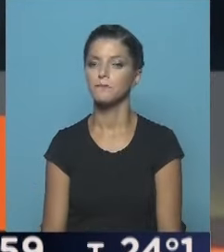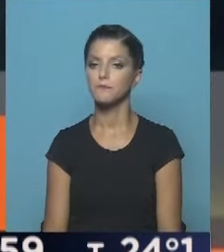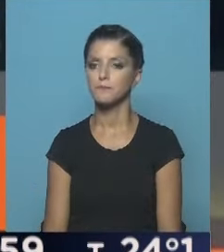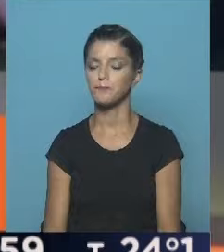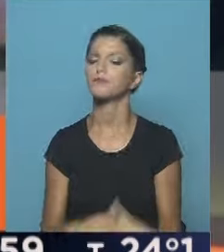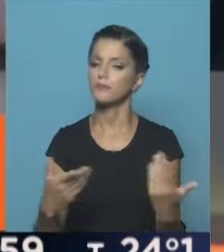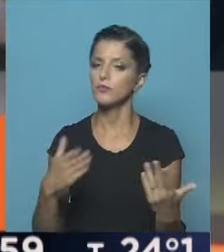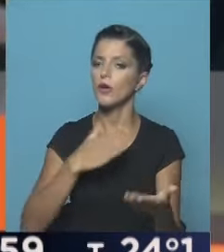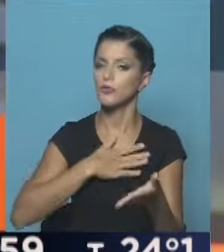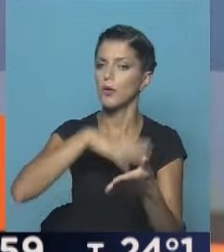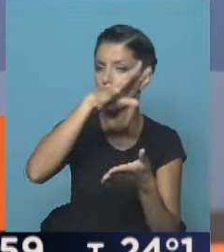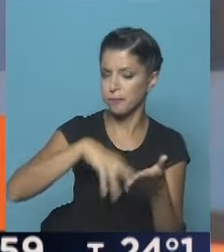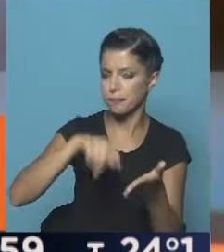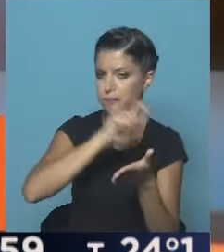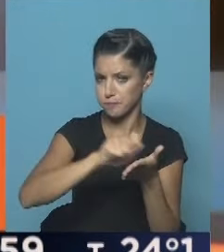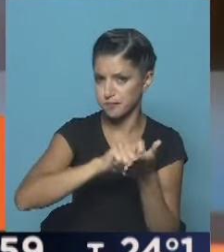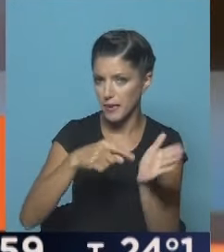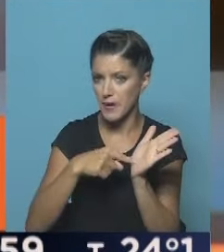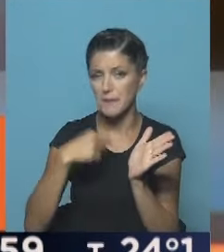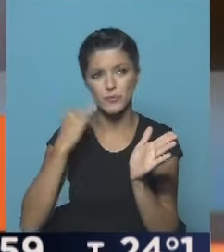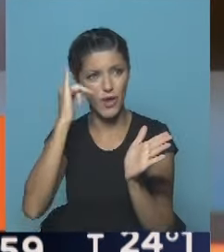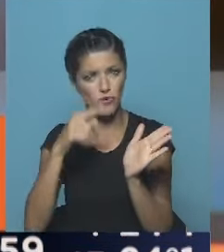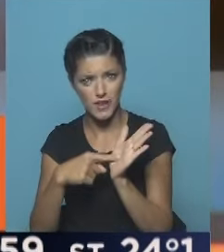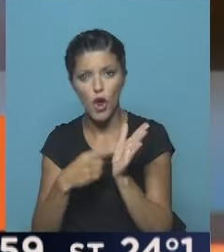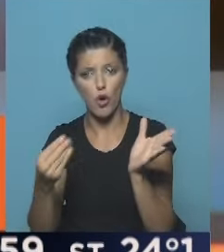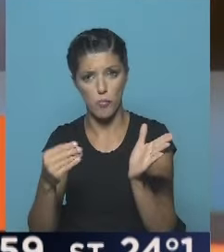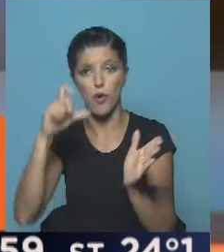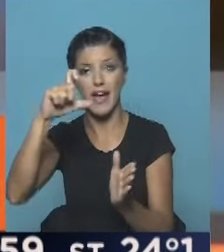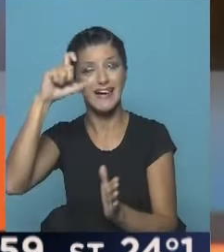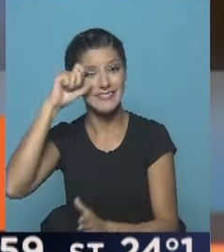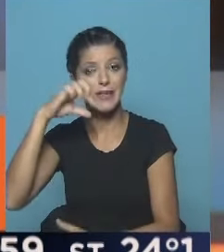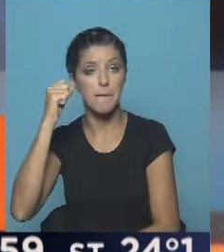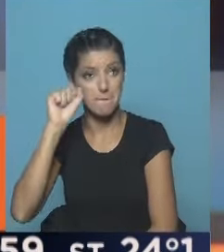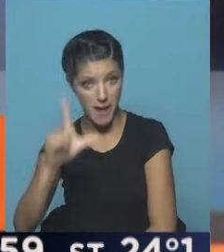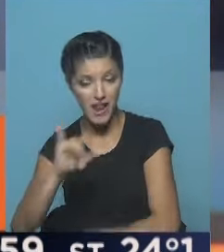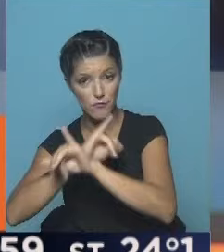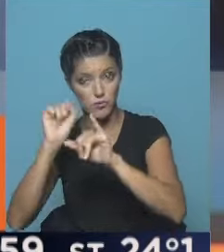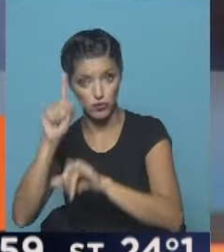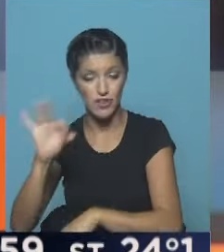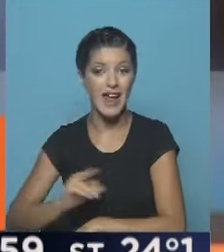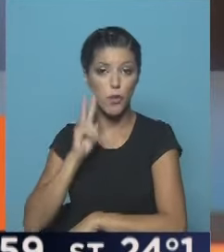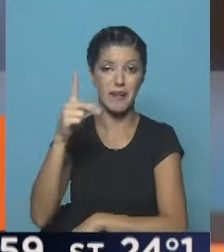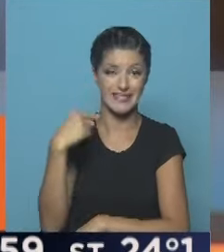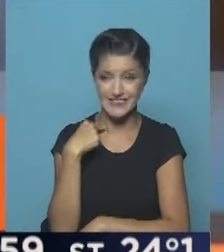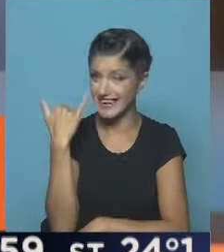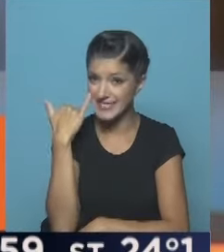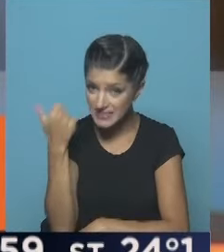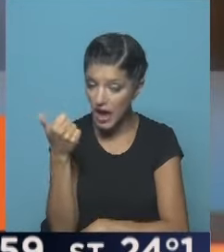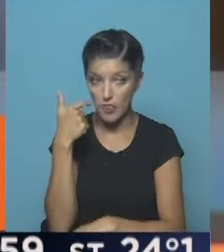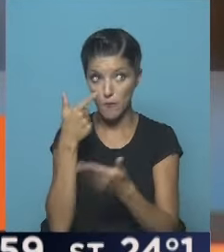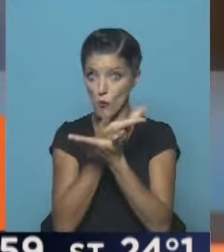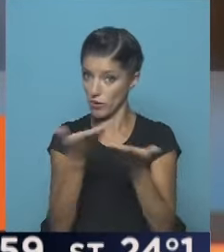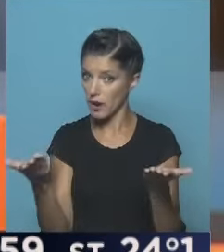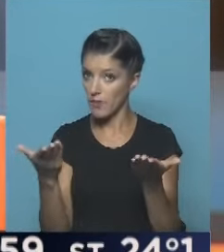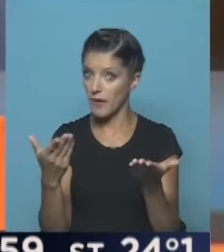en un artículo que escribimos con mi hijo en su momento, que con datos de la CEPAL en el 2013 ya había indicaciones muy claras de que